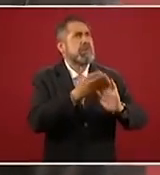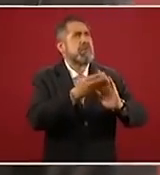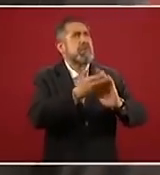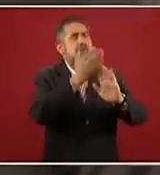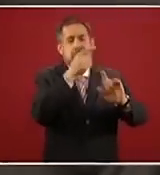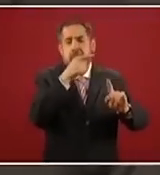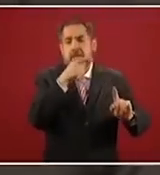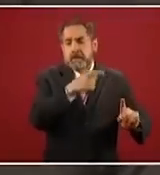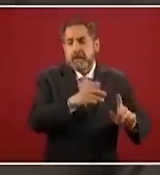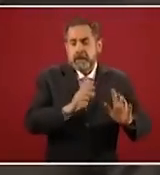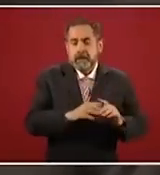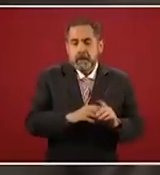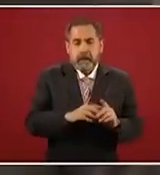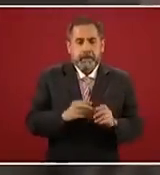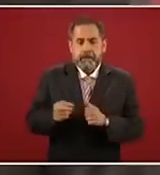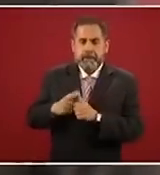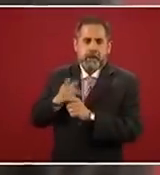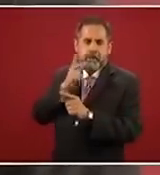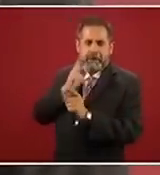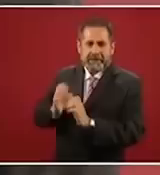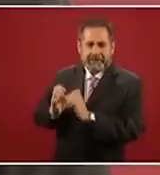después de la de Pemex.